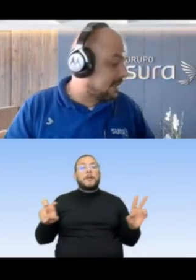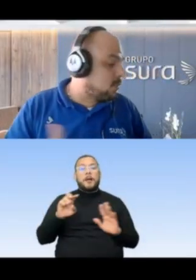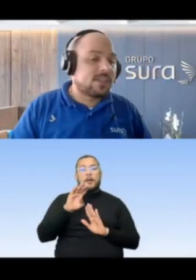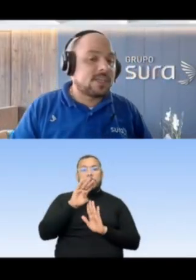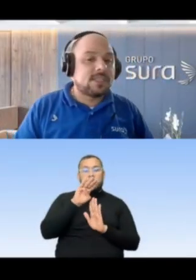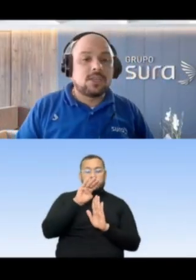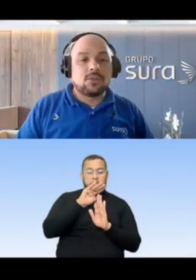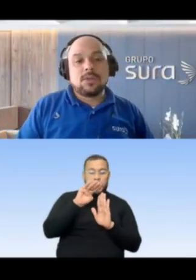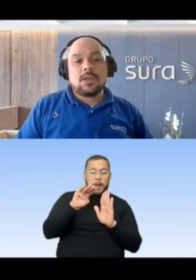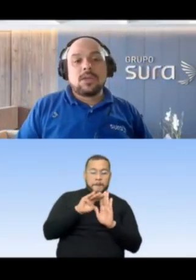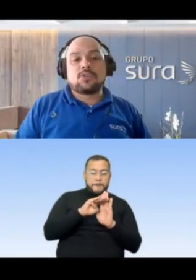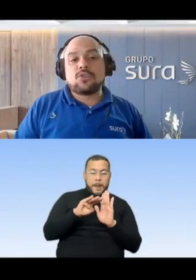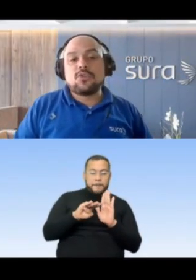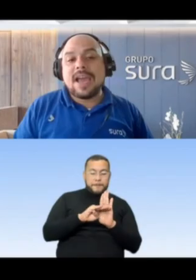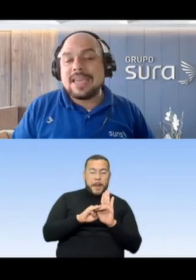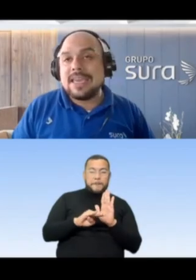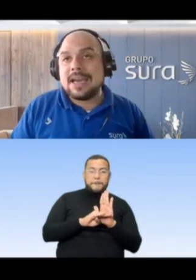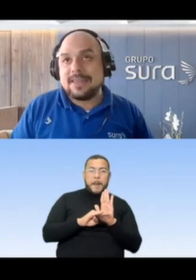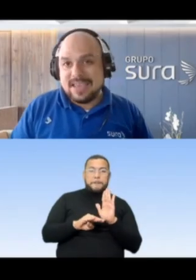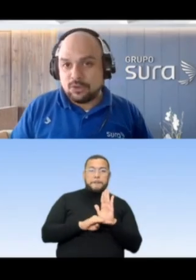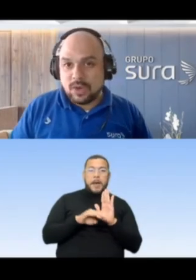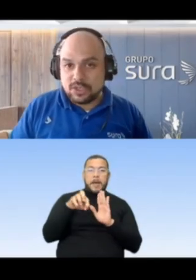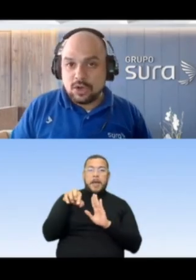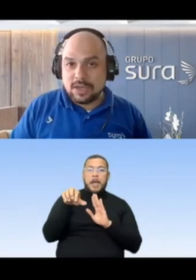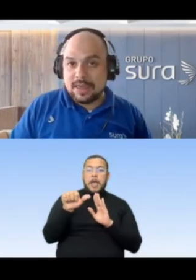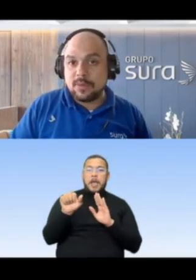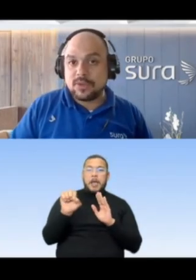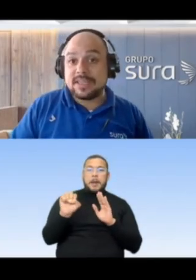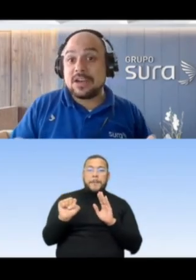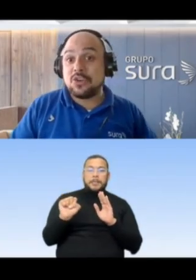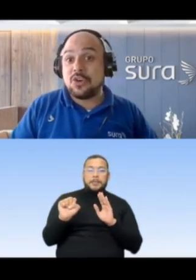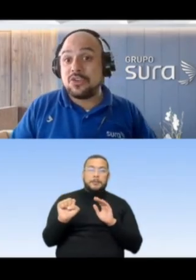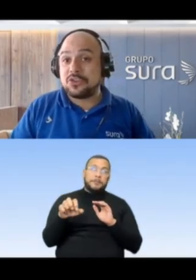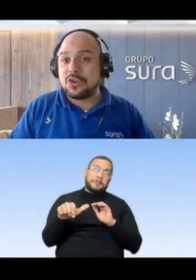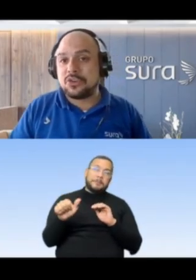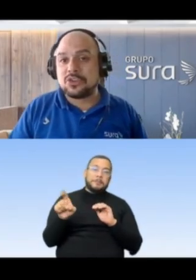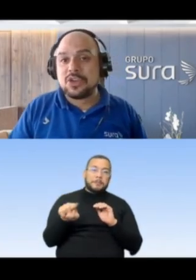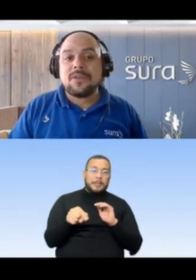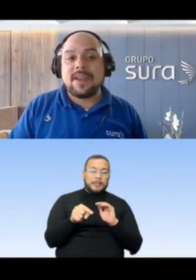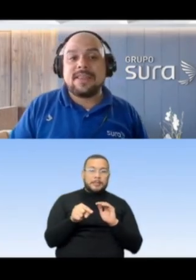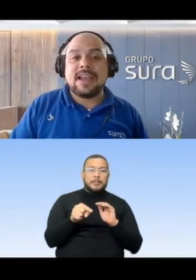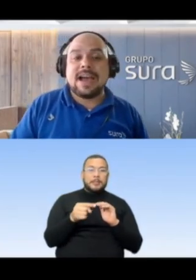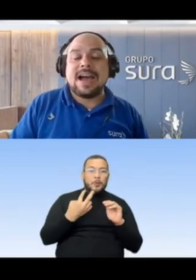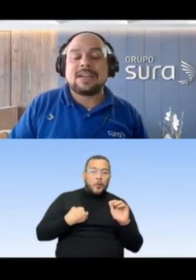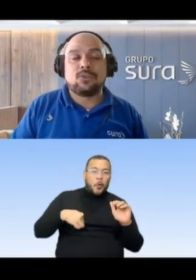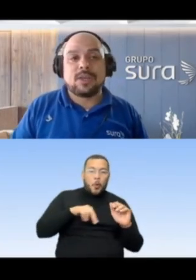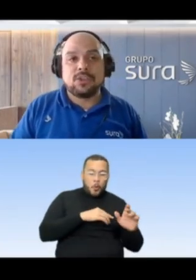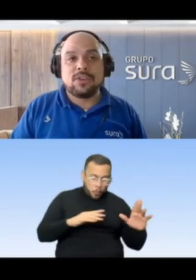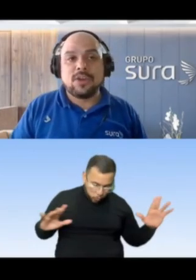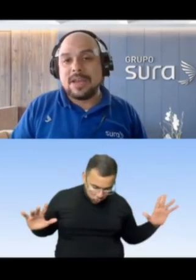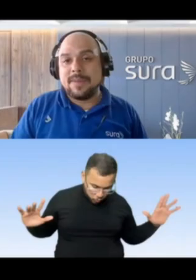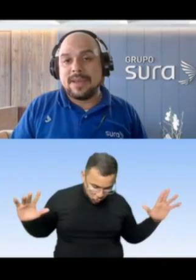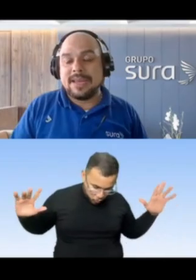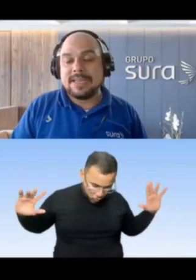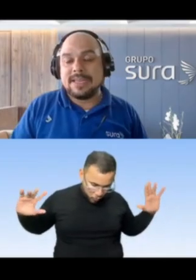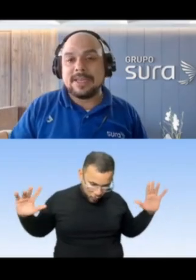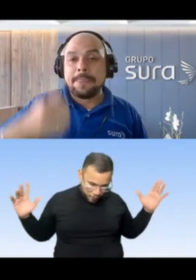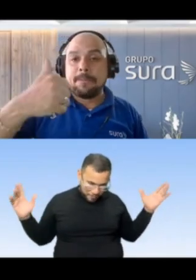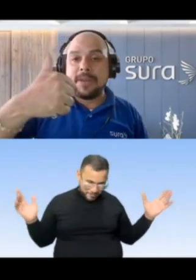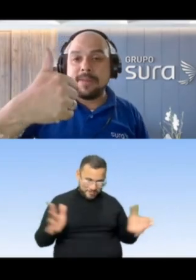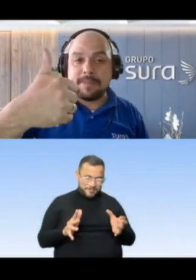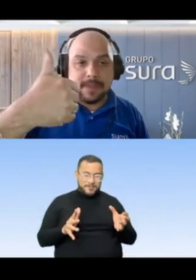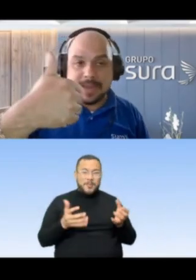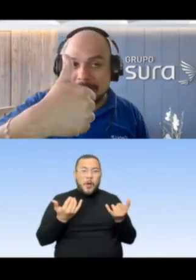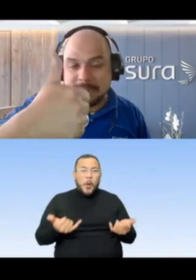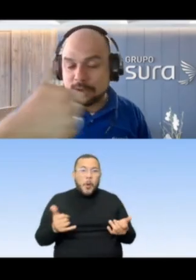niños, y es muy sencillo. Esto es una guía de actuación que debemos de tener todos nosotros frente a la actuación de una